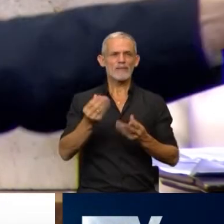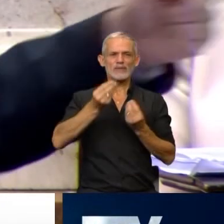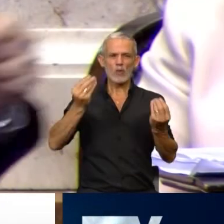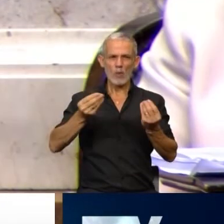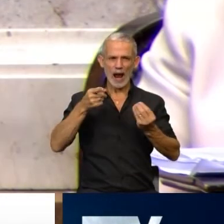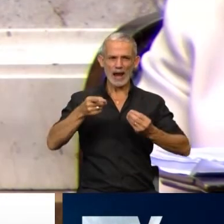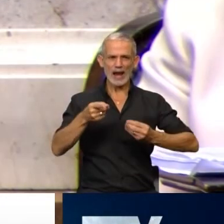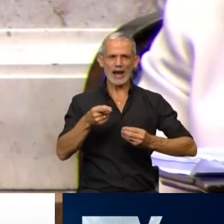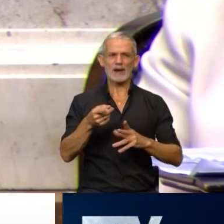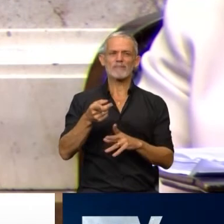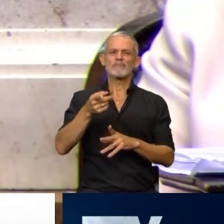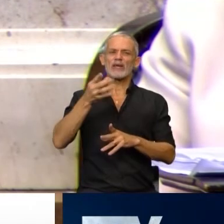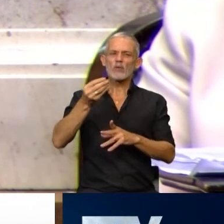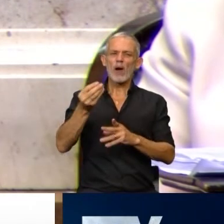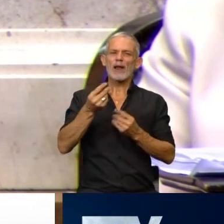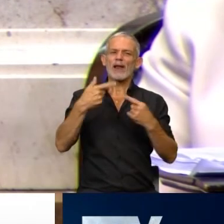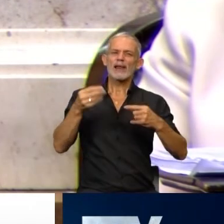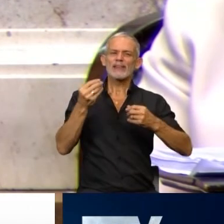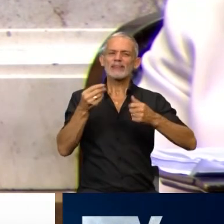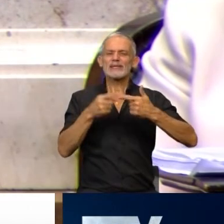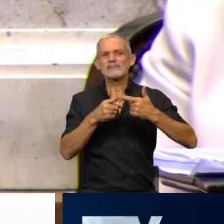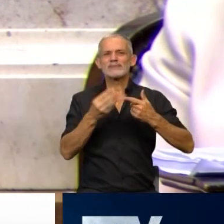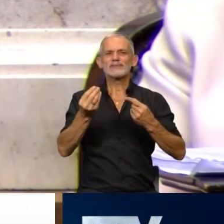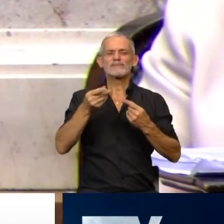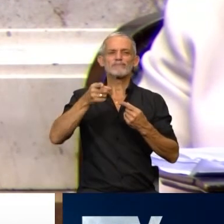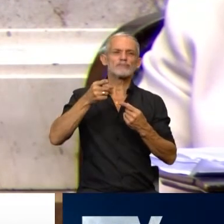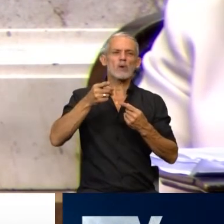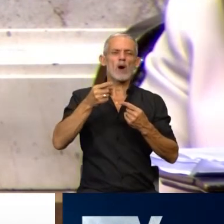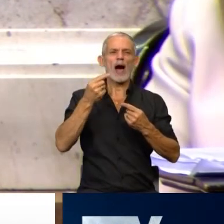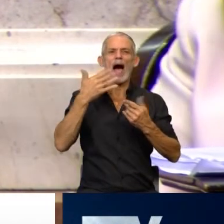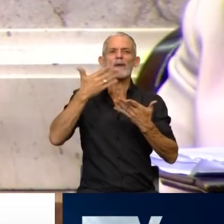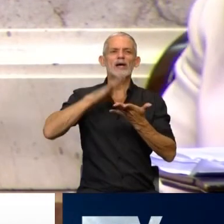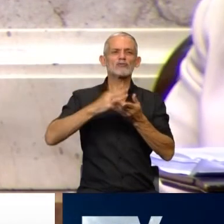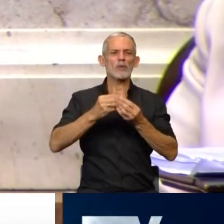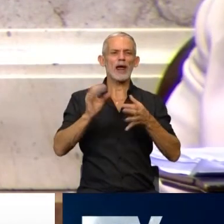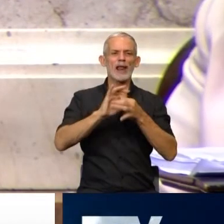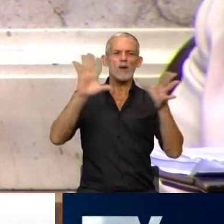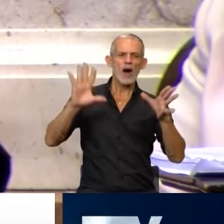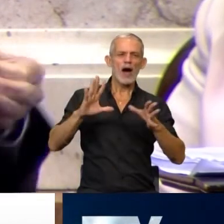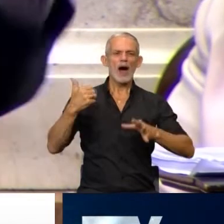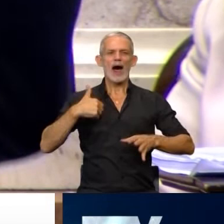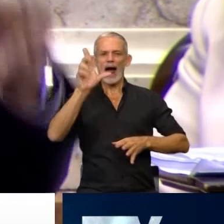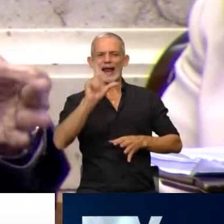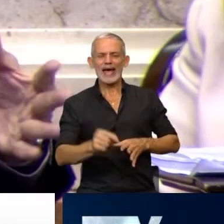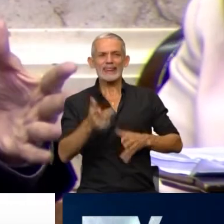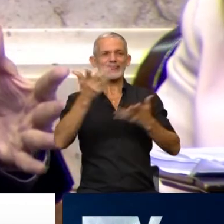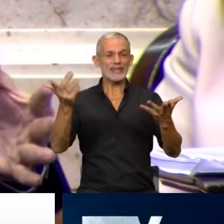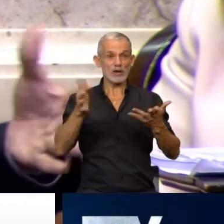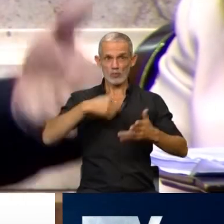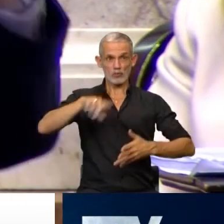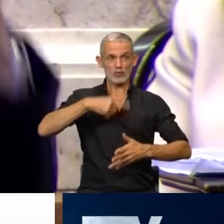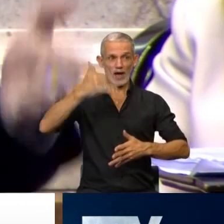puso audiencias públicas. ¿Qué hizo la oposición que habla permanentemente de la República y la democracia?